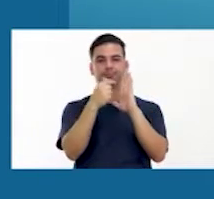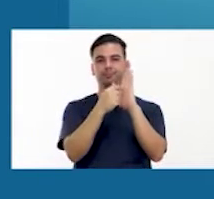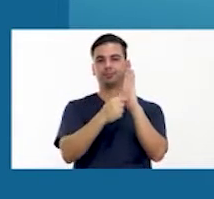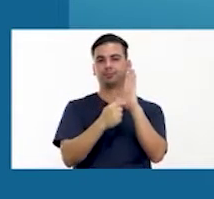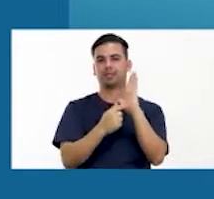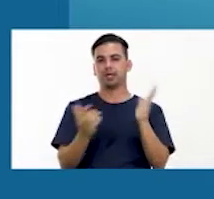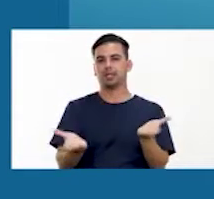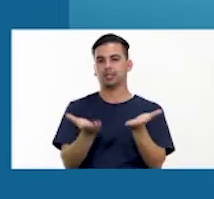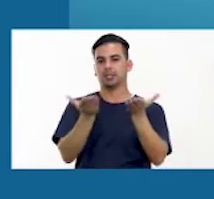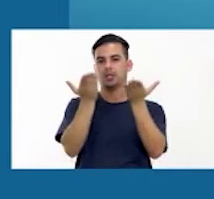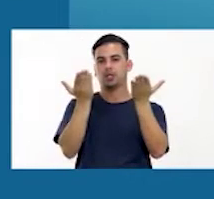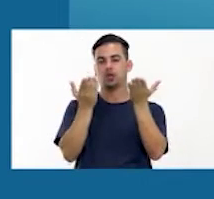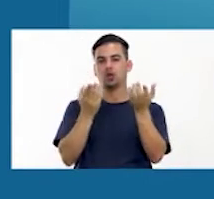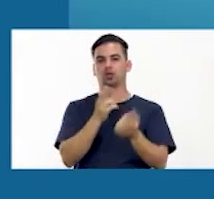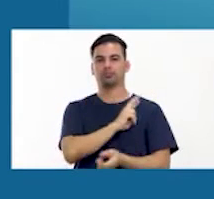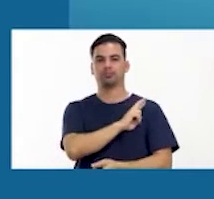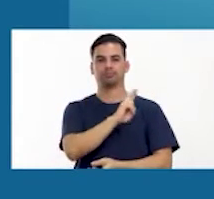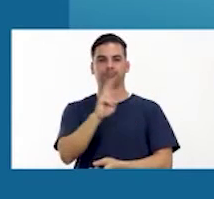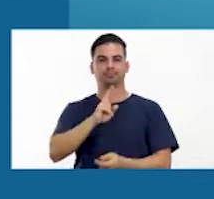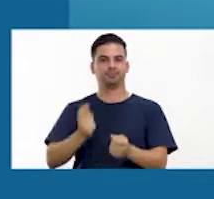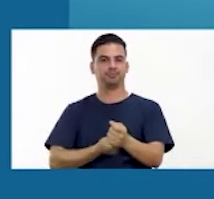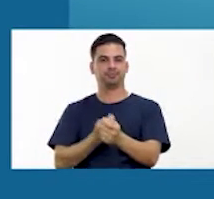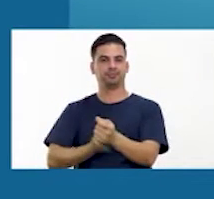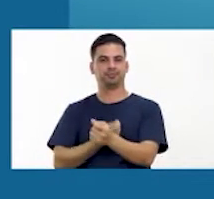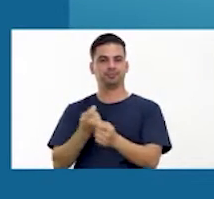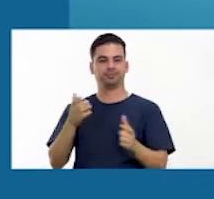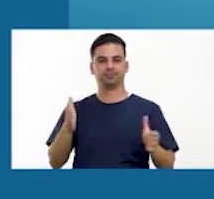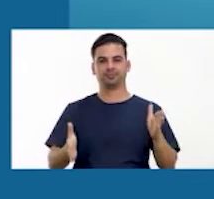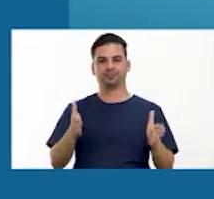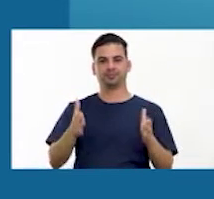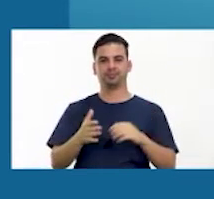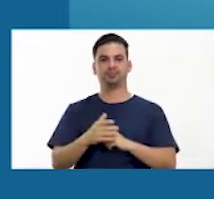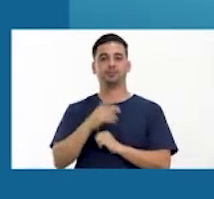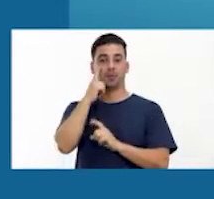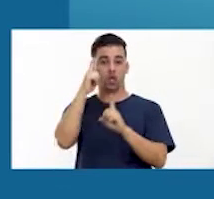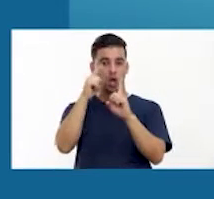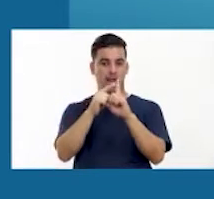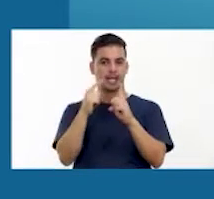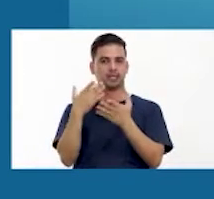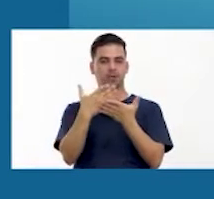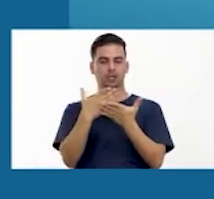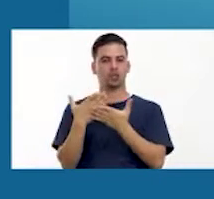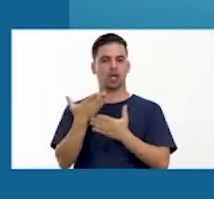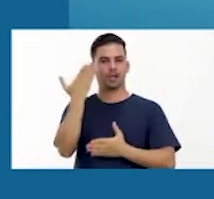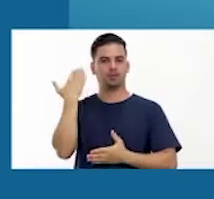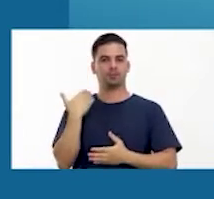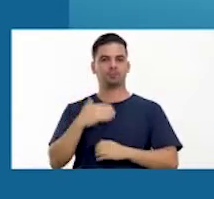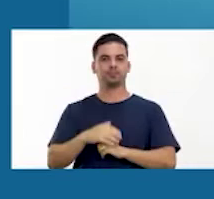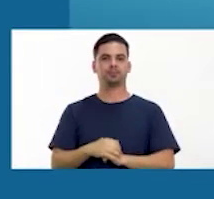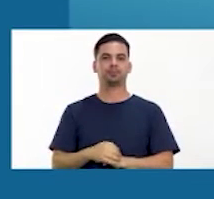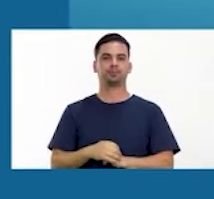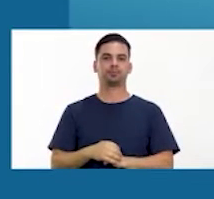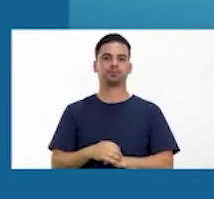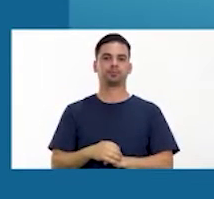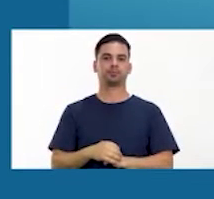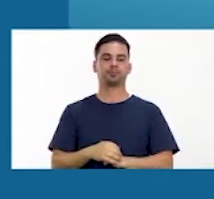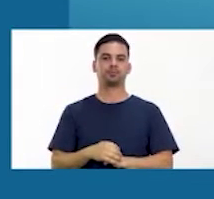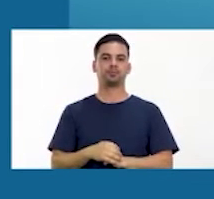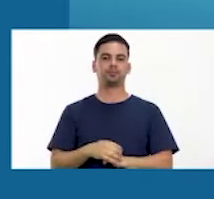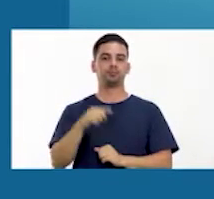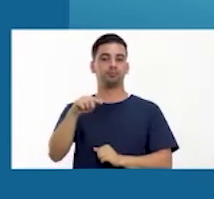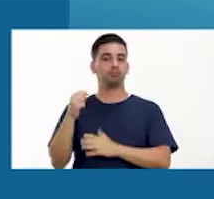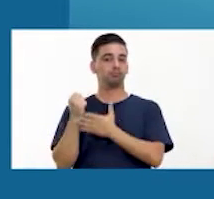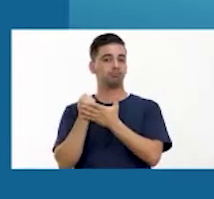revolucionarias del período. Objetivo que ya venimos trabajando desde el encuentro anterior. Y para